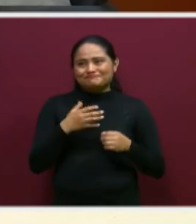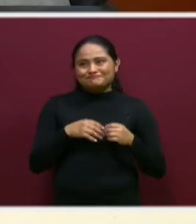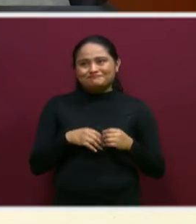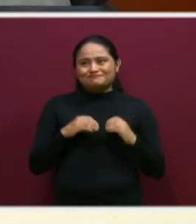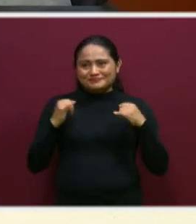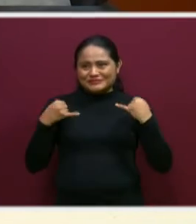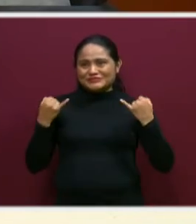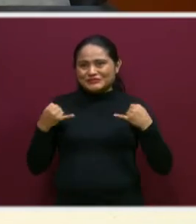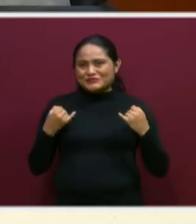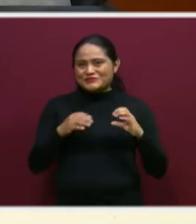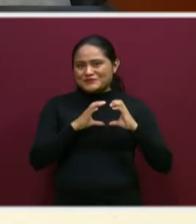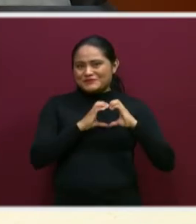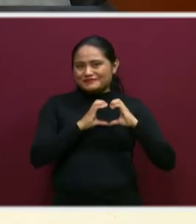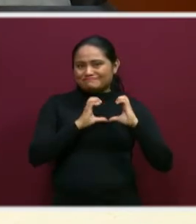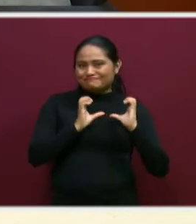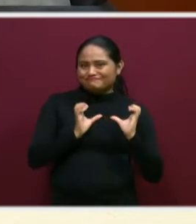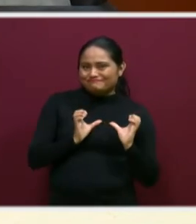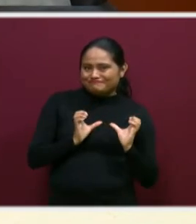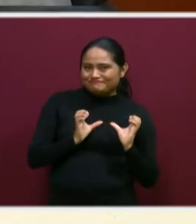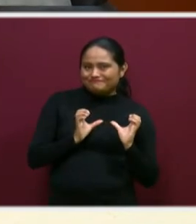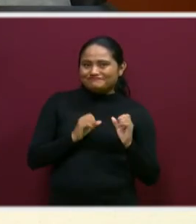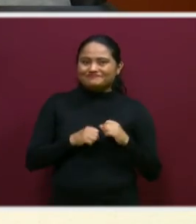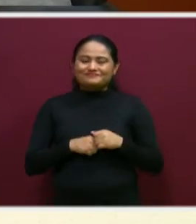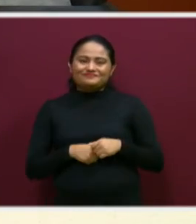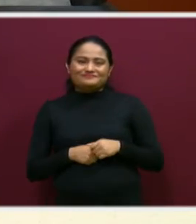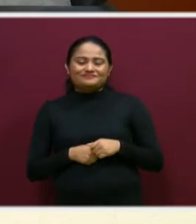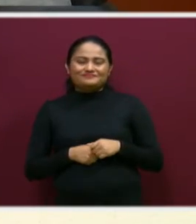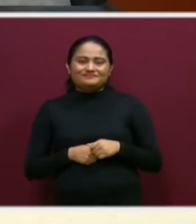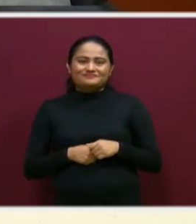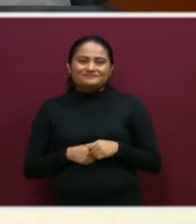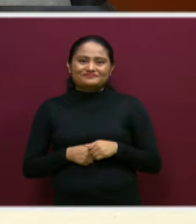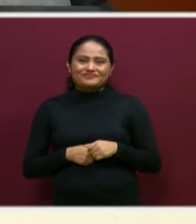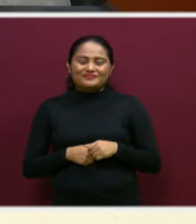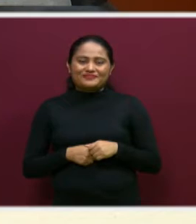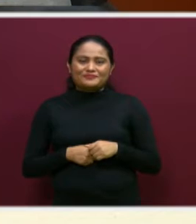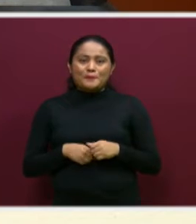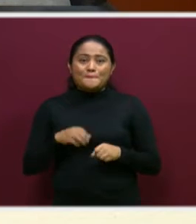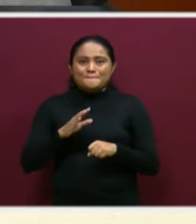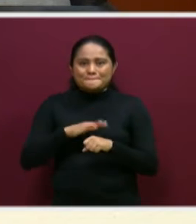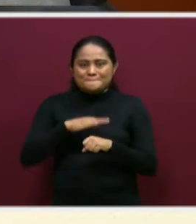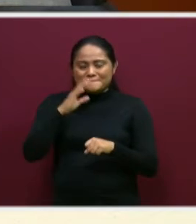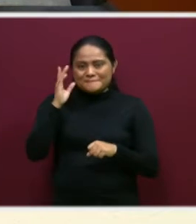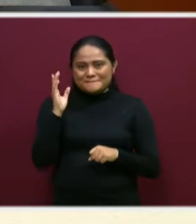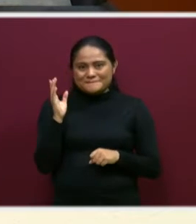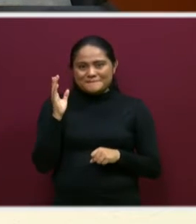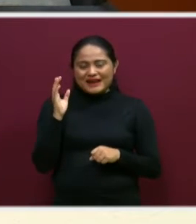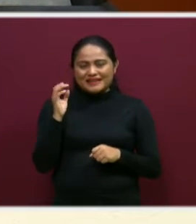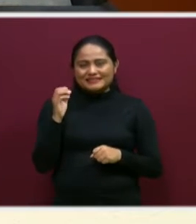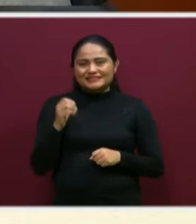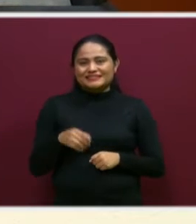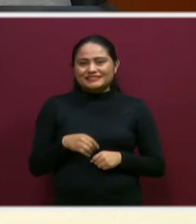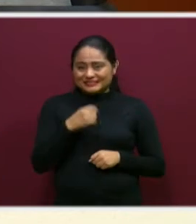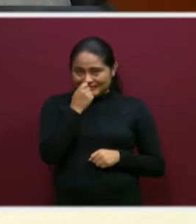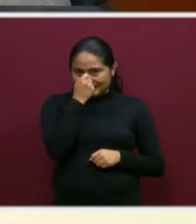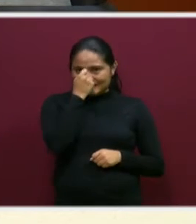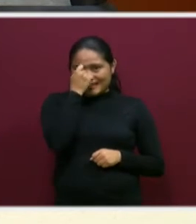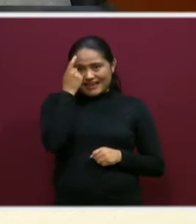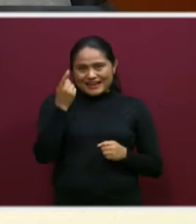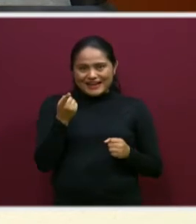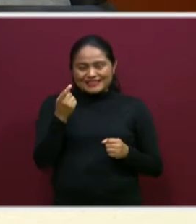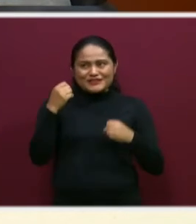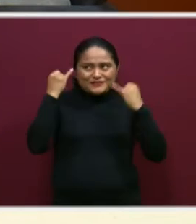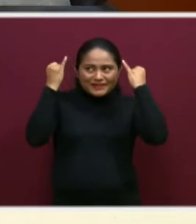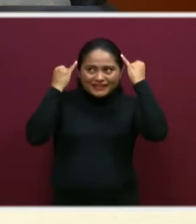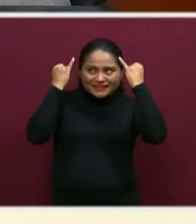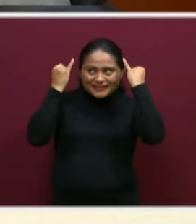cuando más aflora la creatividad y el sentimiento de todo esto bueno pues pueden tener ya